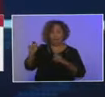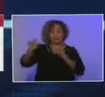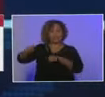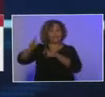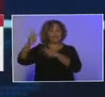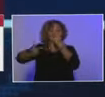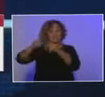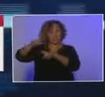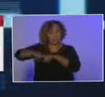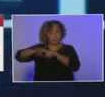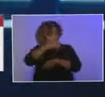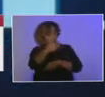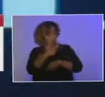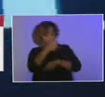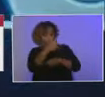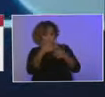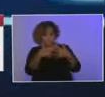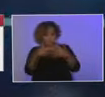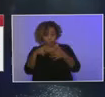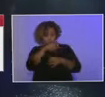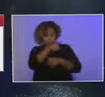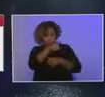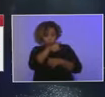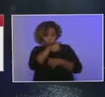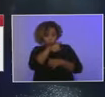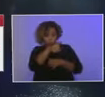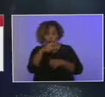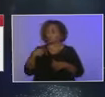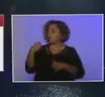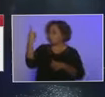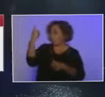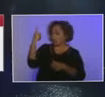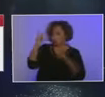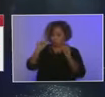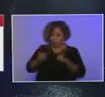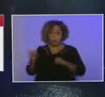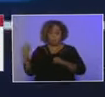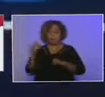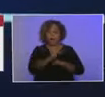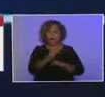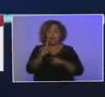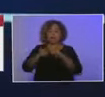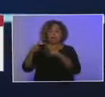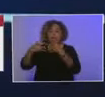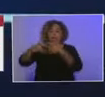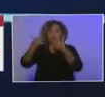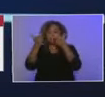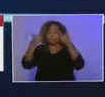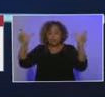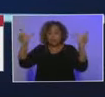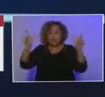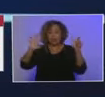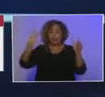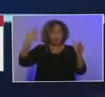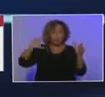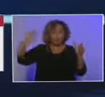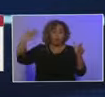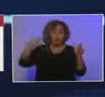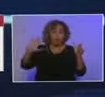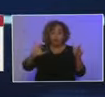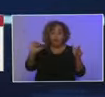depender. ¿Ustedes tienen manufactureras en sus municipios? Yo sí. La posibilidad de que vuelvan a traer un proyecto tipo, otra extensión